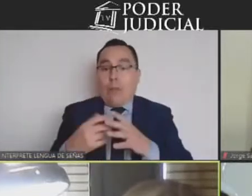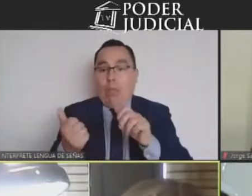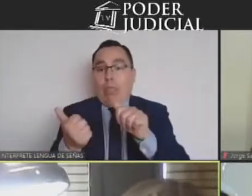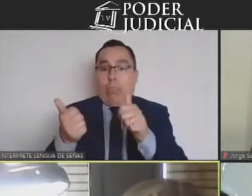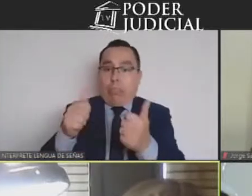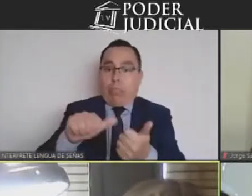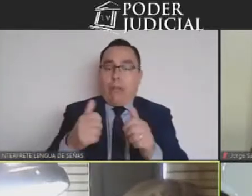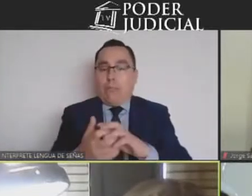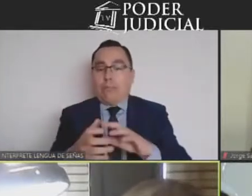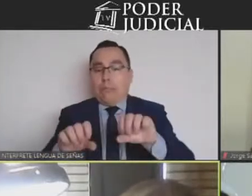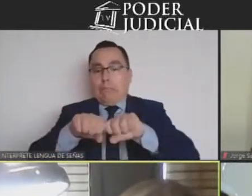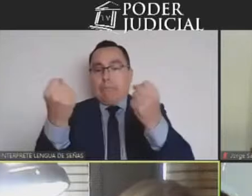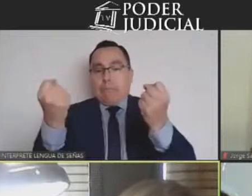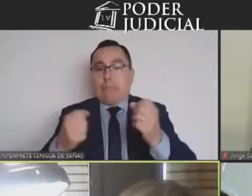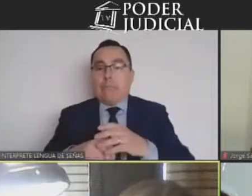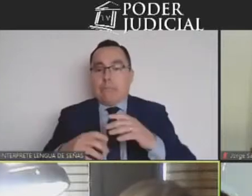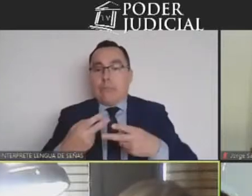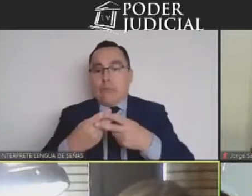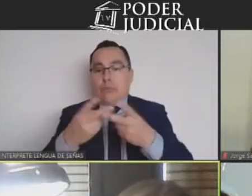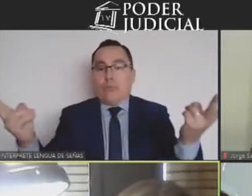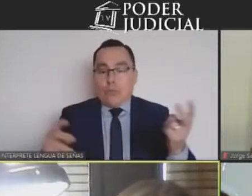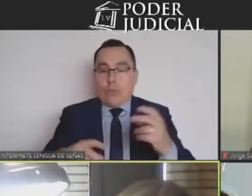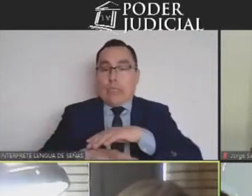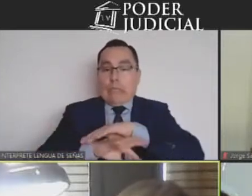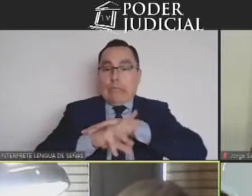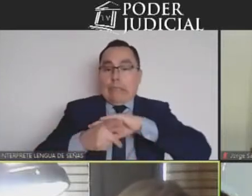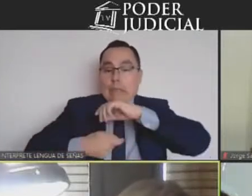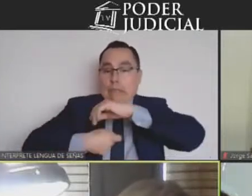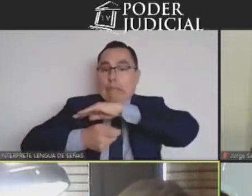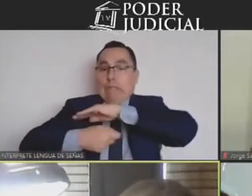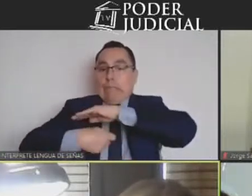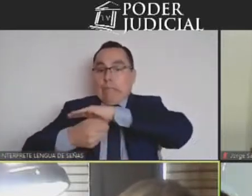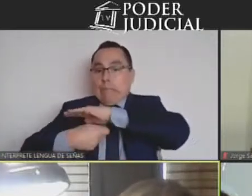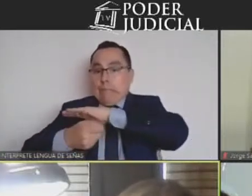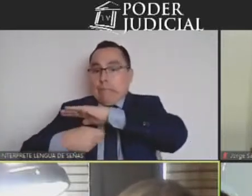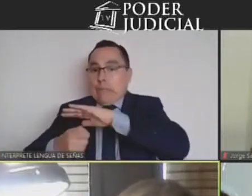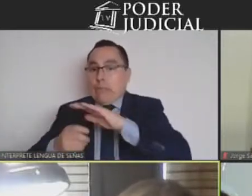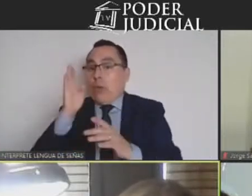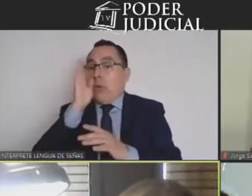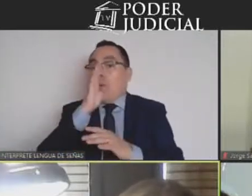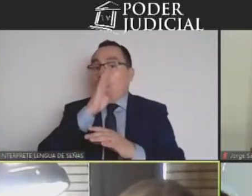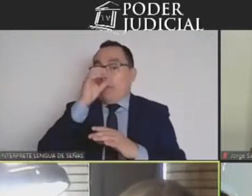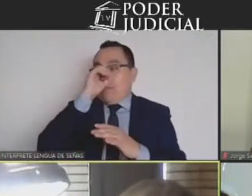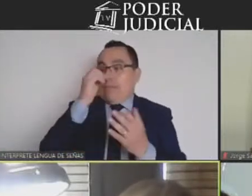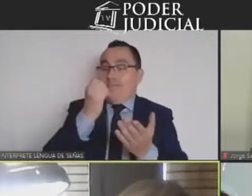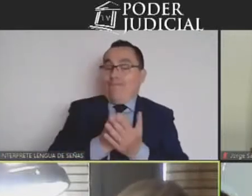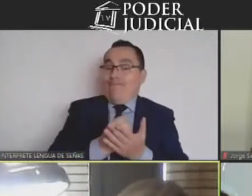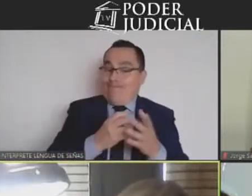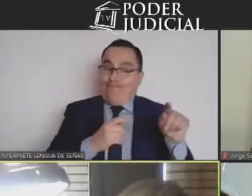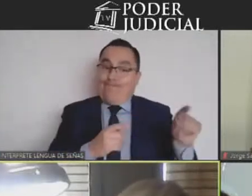público de la corrupción. Y evidentemente aunque los niveles